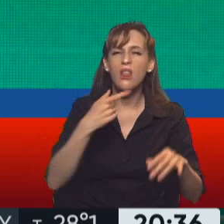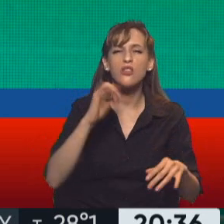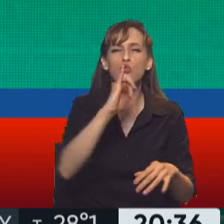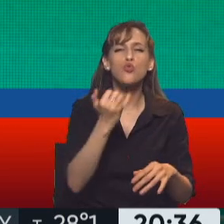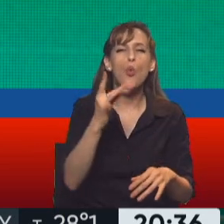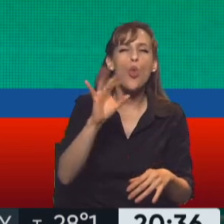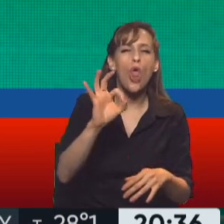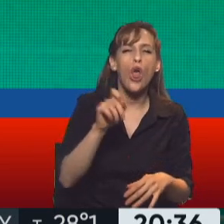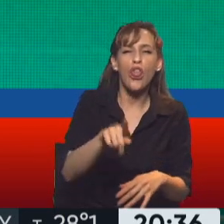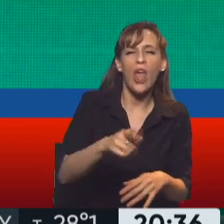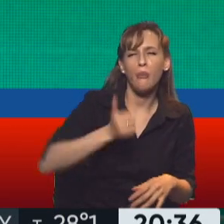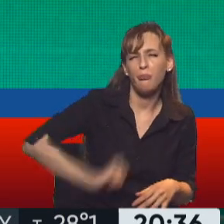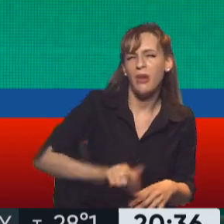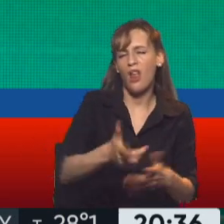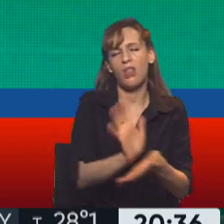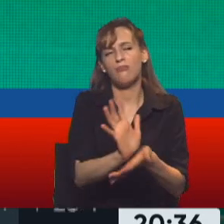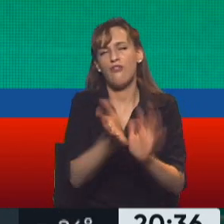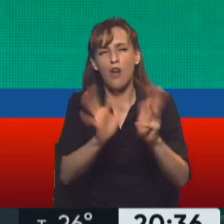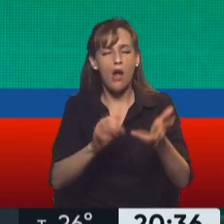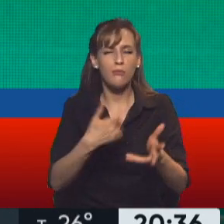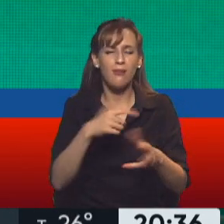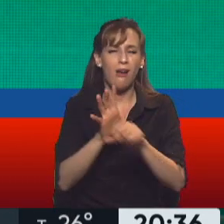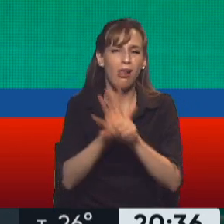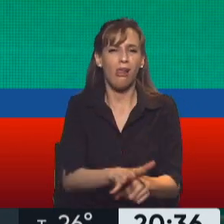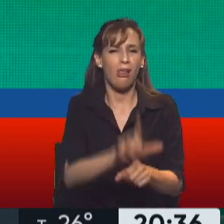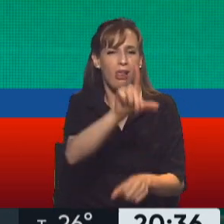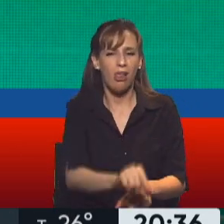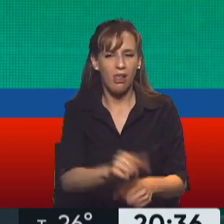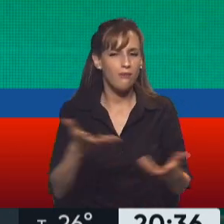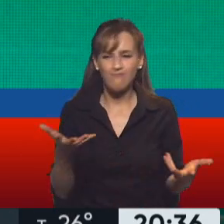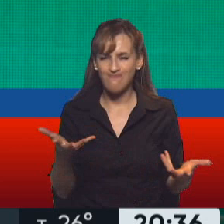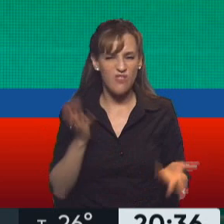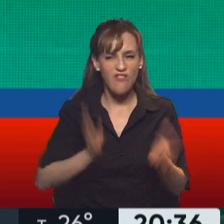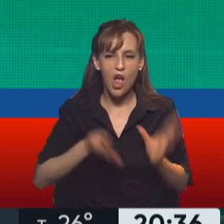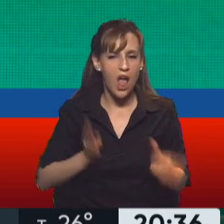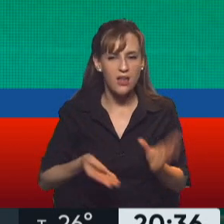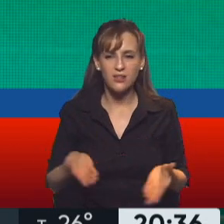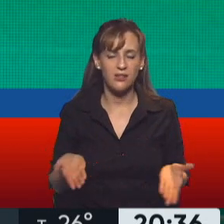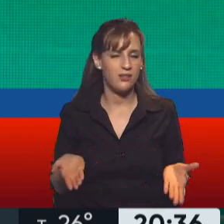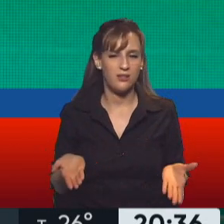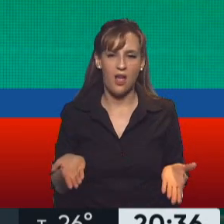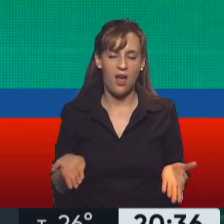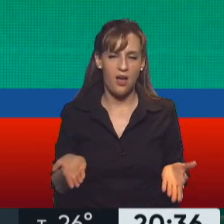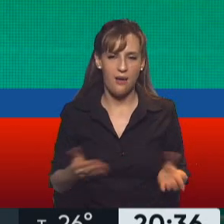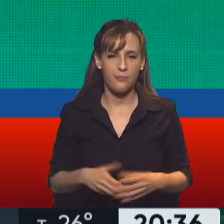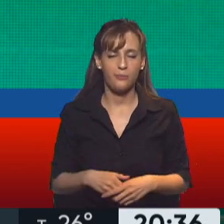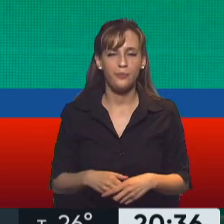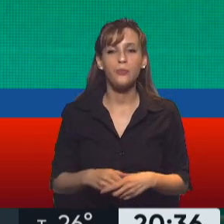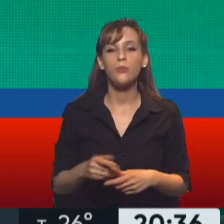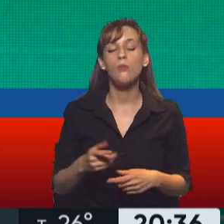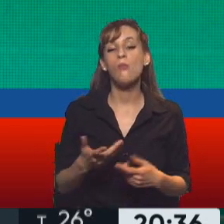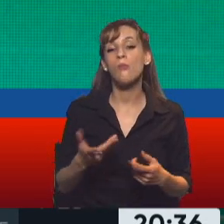todo el tiempo comentarios, no solamente muy despectivos, sino también cargados de violencia, quienes tienen tomadas diferentes